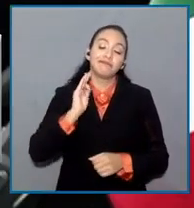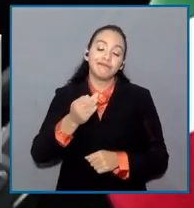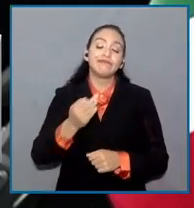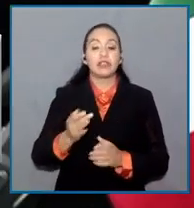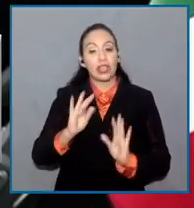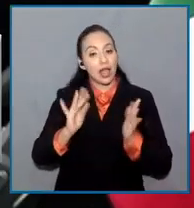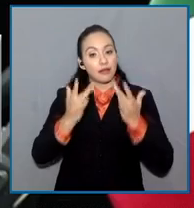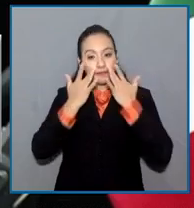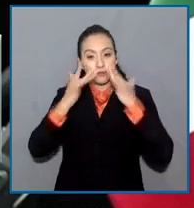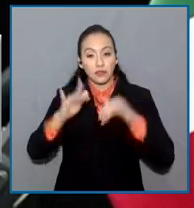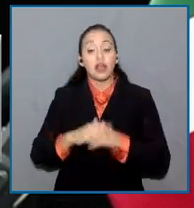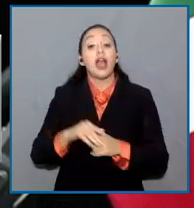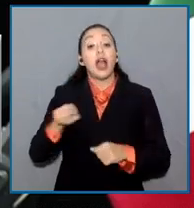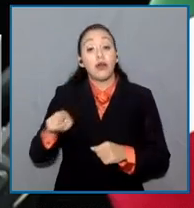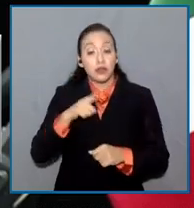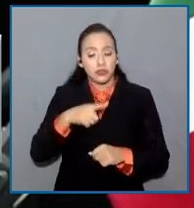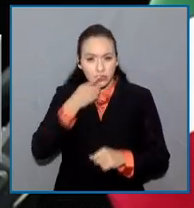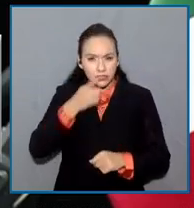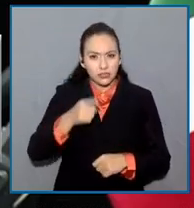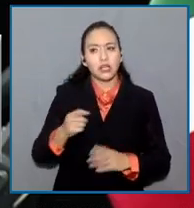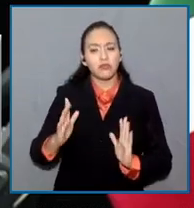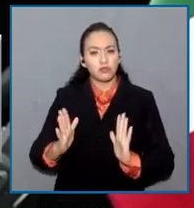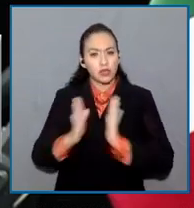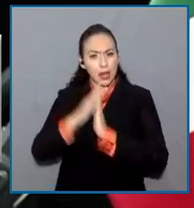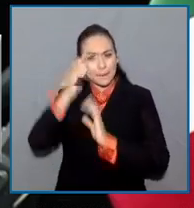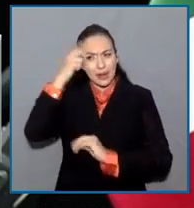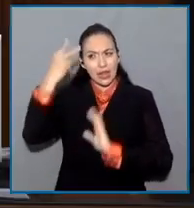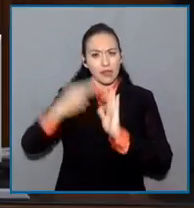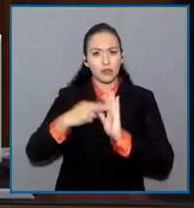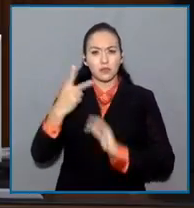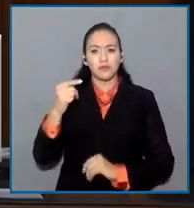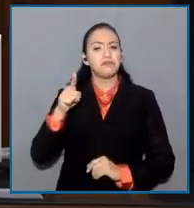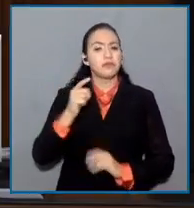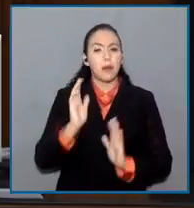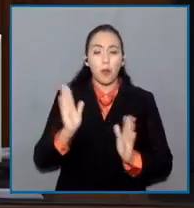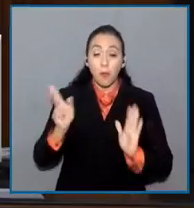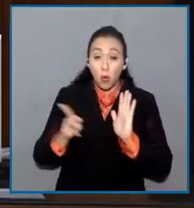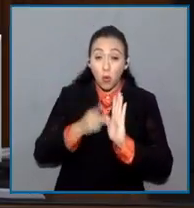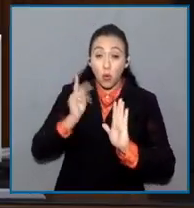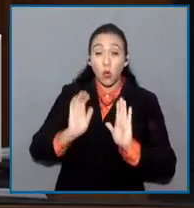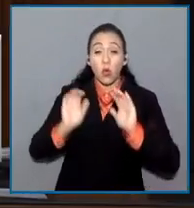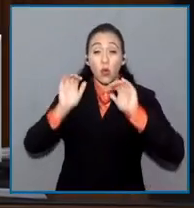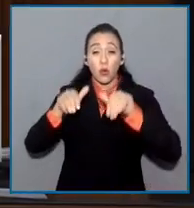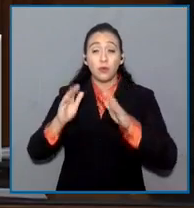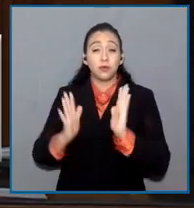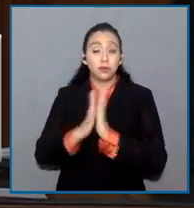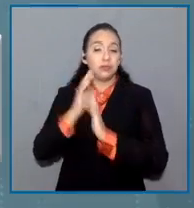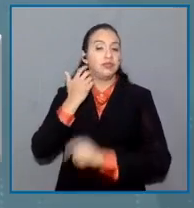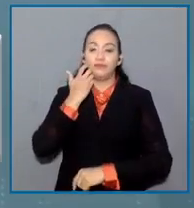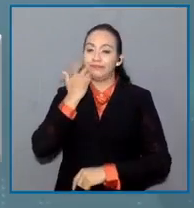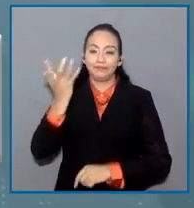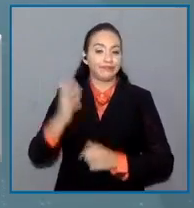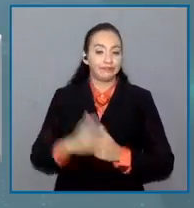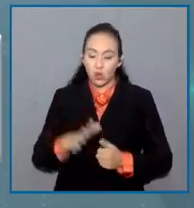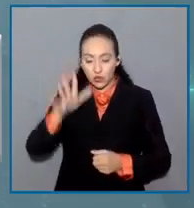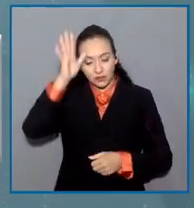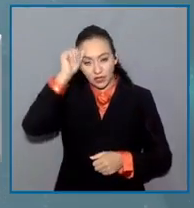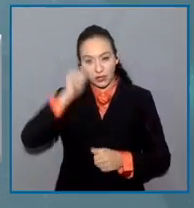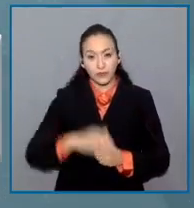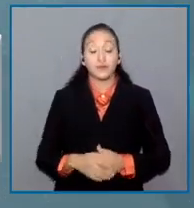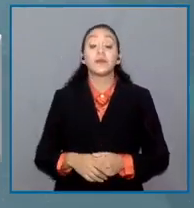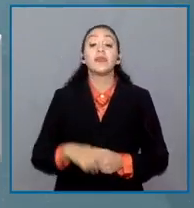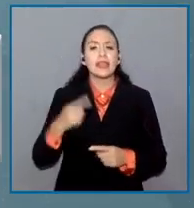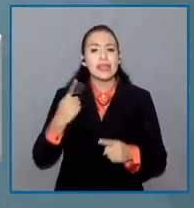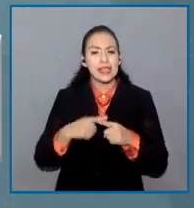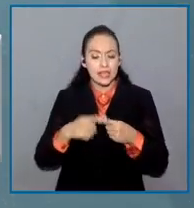ministros prevista para junio de 2025. Las y los integrantes de este alto tribunal que así lo informaron son la presidenta